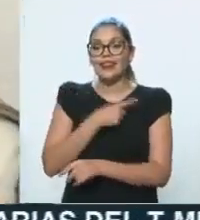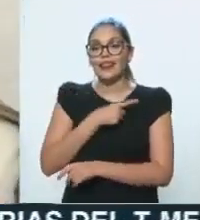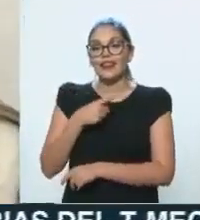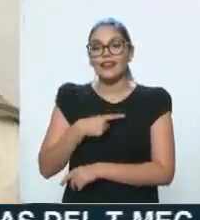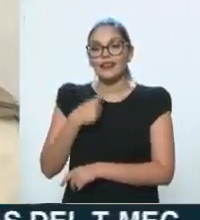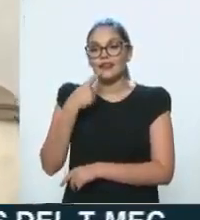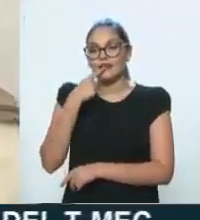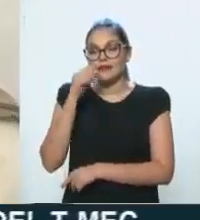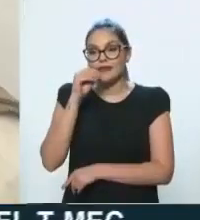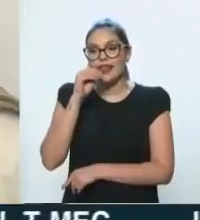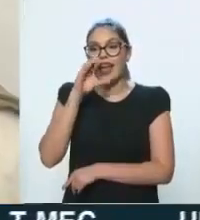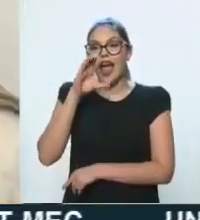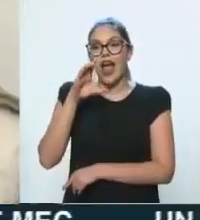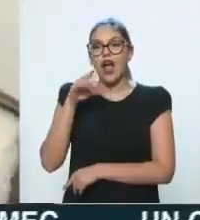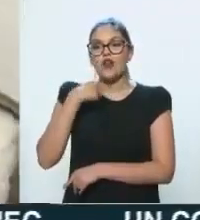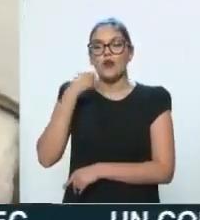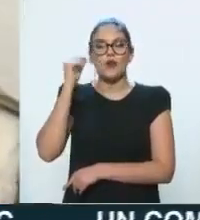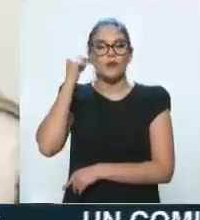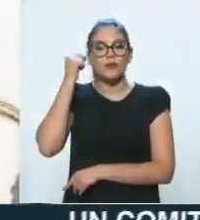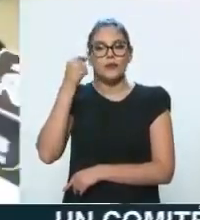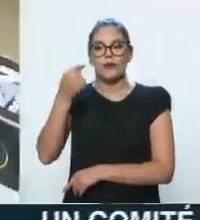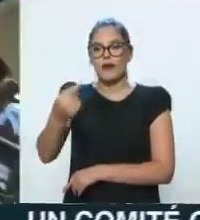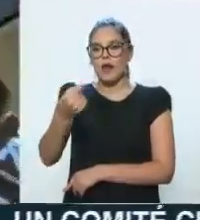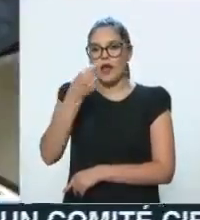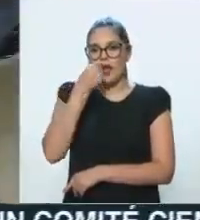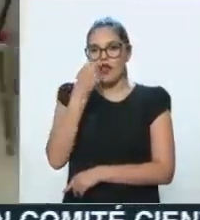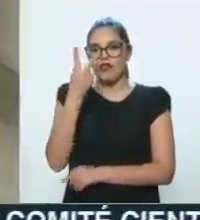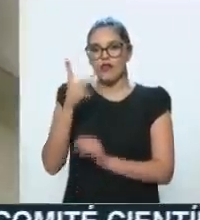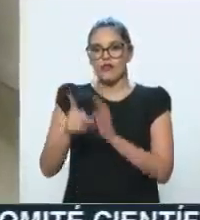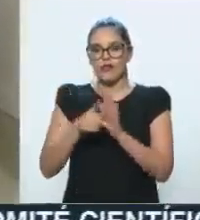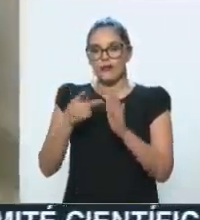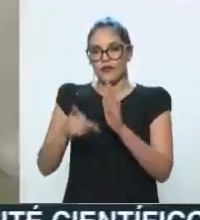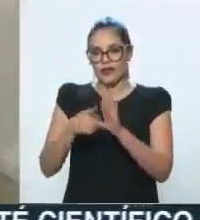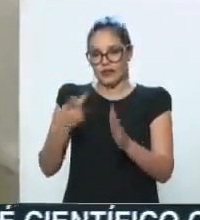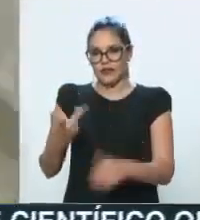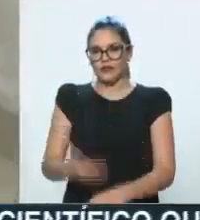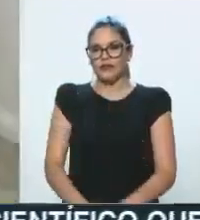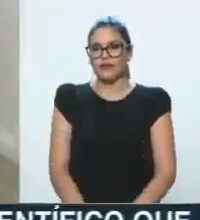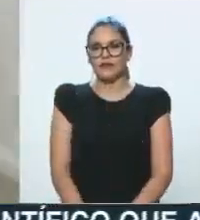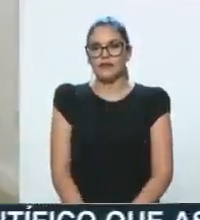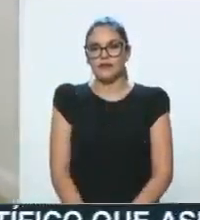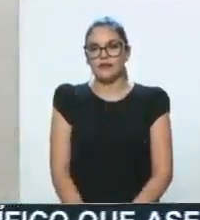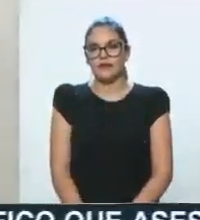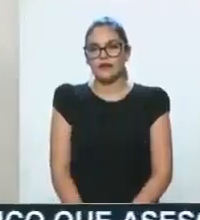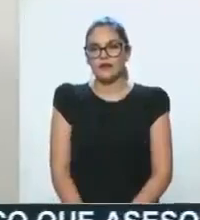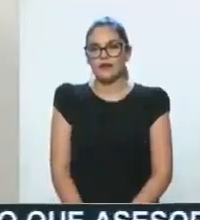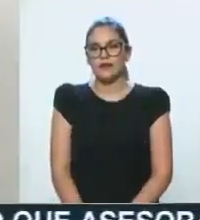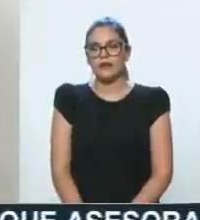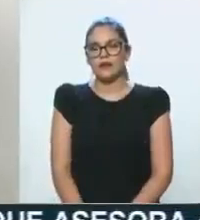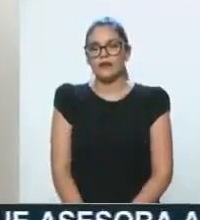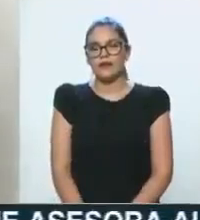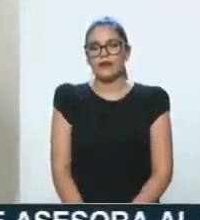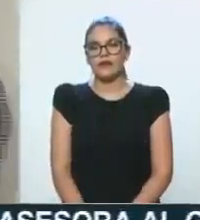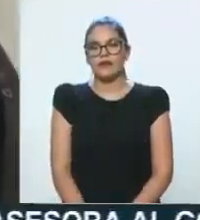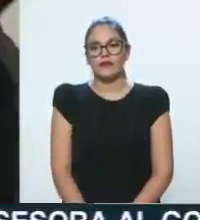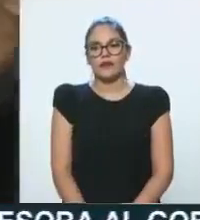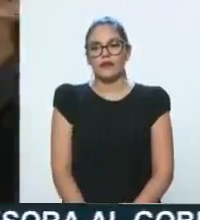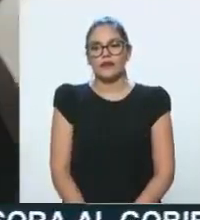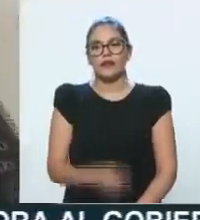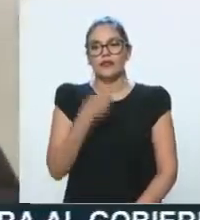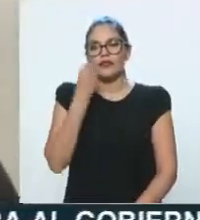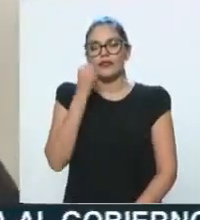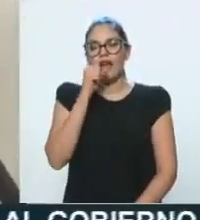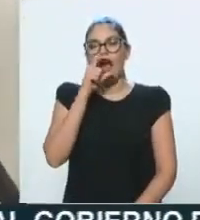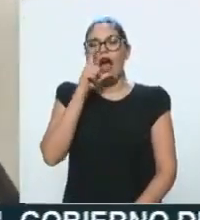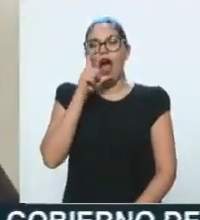boca bien grande y con un hisopo te limpio la garganta en dos ocasiones. No, muy bien, José. José, levántame la cabeza un poquito. Bien grande la boca, dime. Ah, grande.